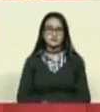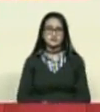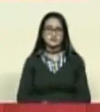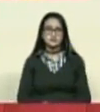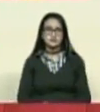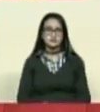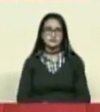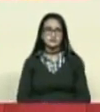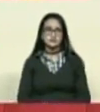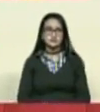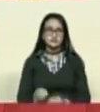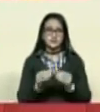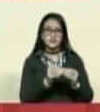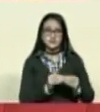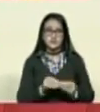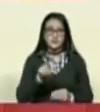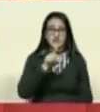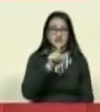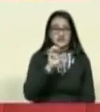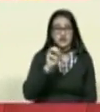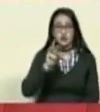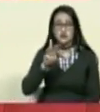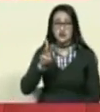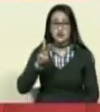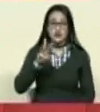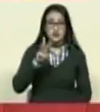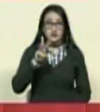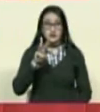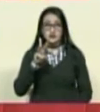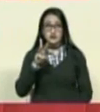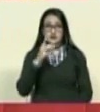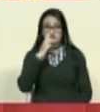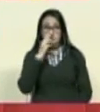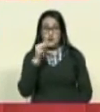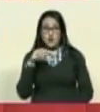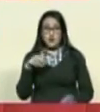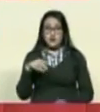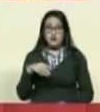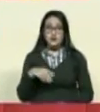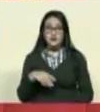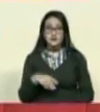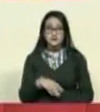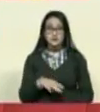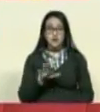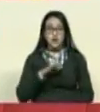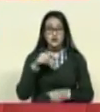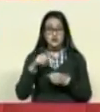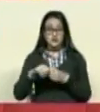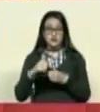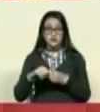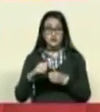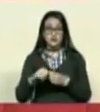y recondicionamiento del 103 Batallón Misilístico Ezequiel Zamora de la 12 Brigada de Caribe, Estado Zulia.